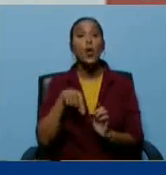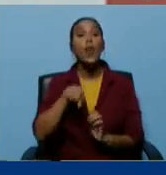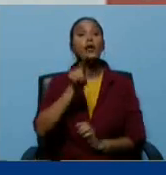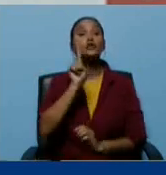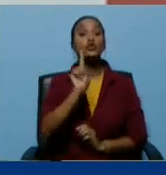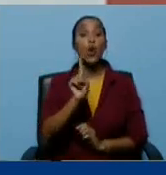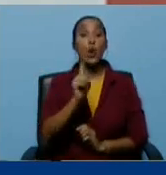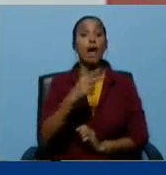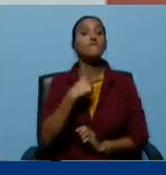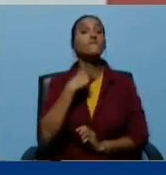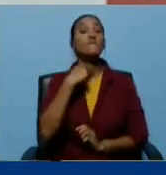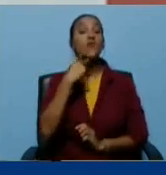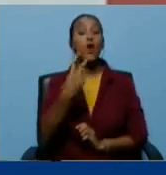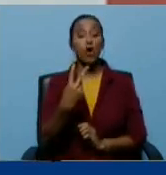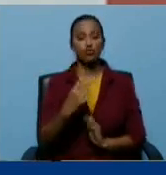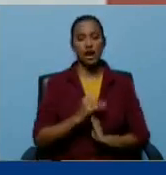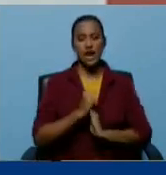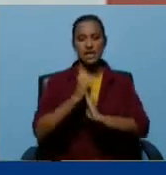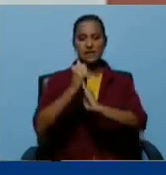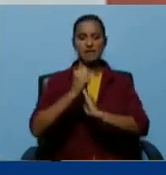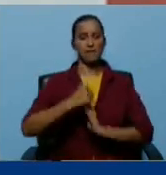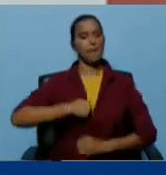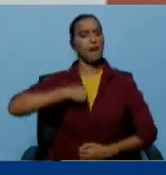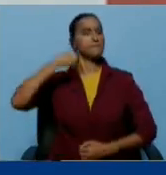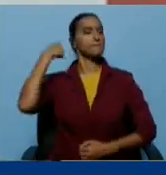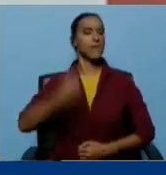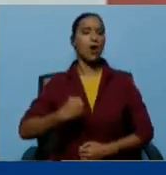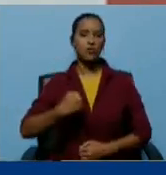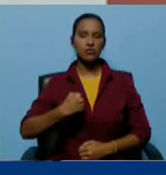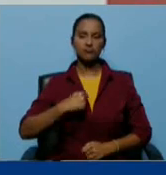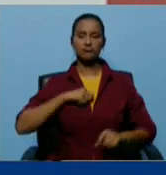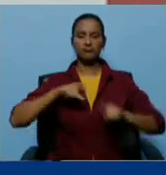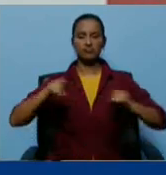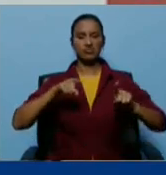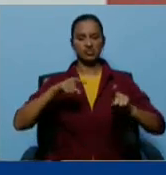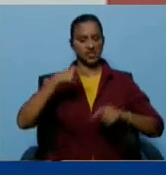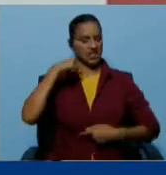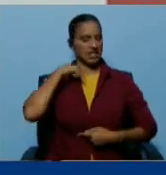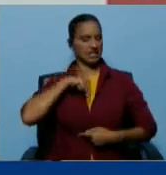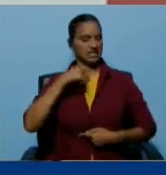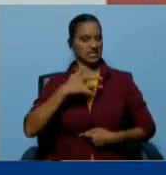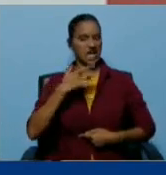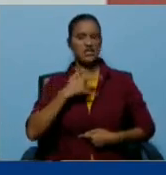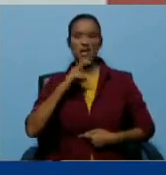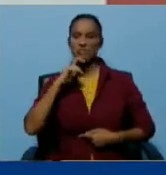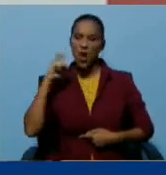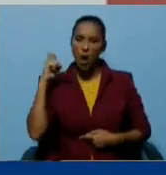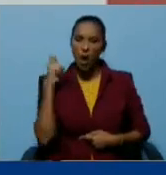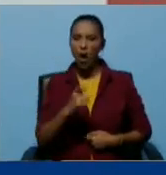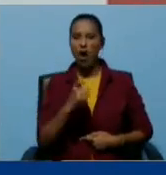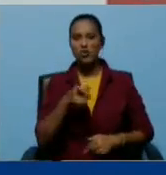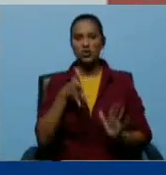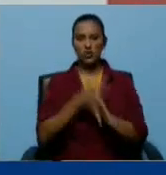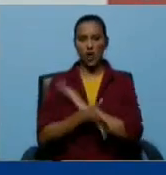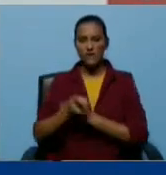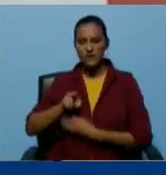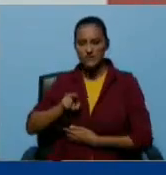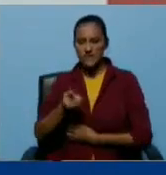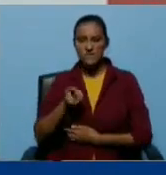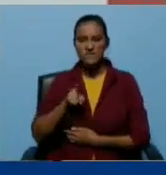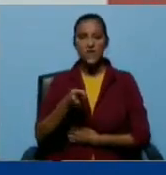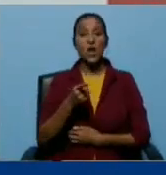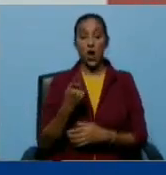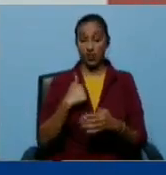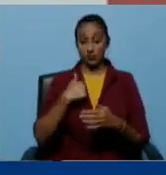voz que se impone a trocha y mocha desde su odio y su fascismo y los influencers.